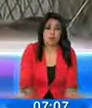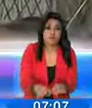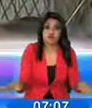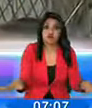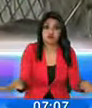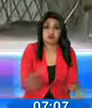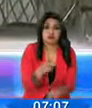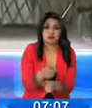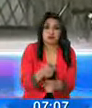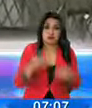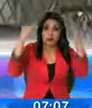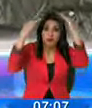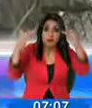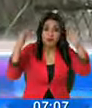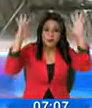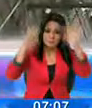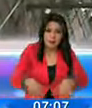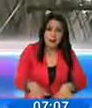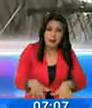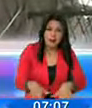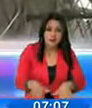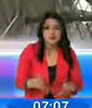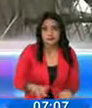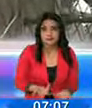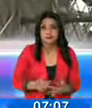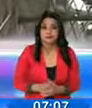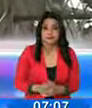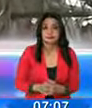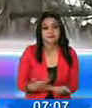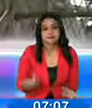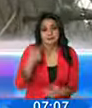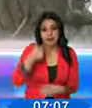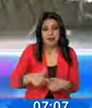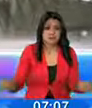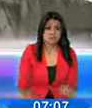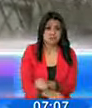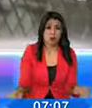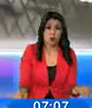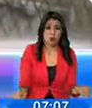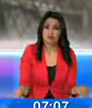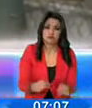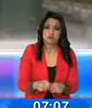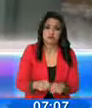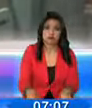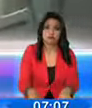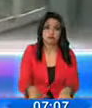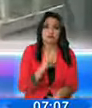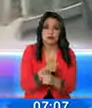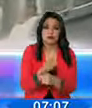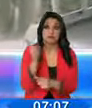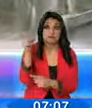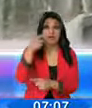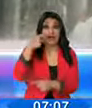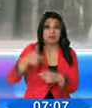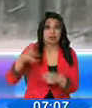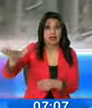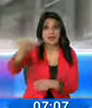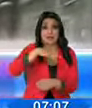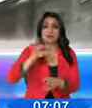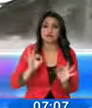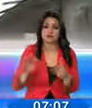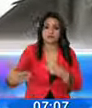destrucción del techo. La onda expansiva no sale hacia los costados. No hubiese salido la gasolinera porque esto estaba cerrado